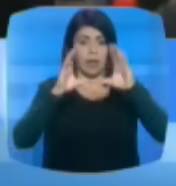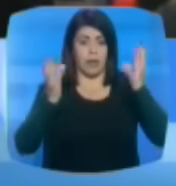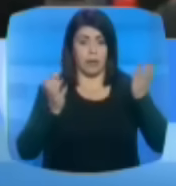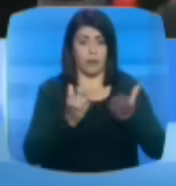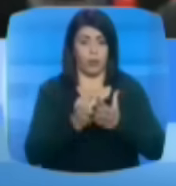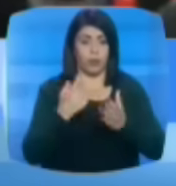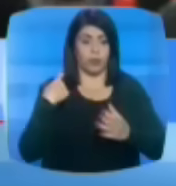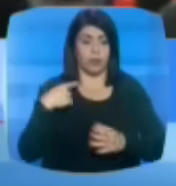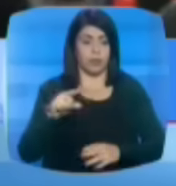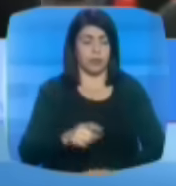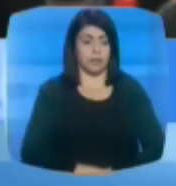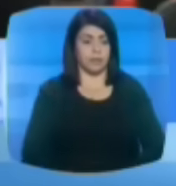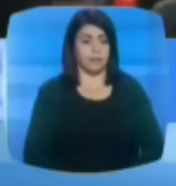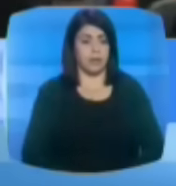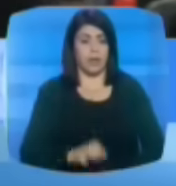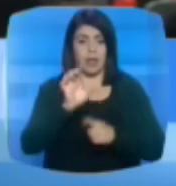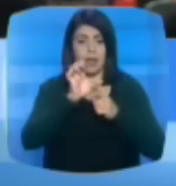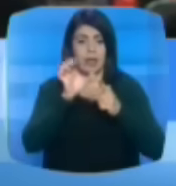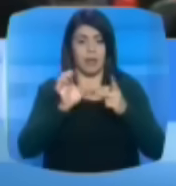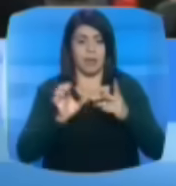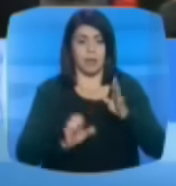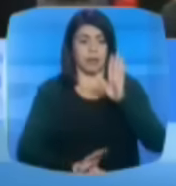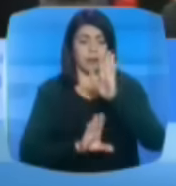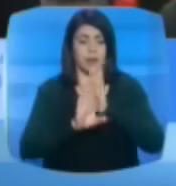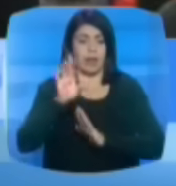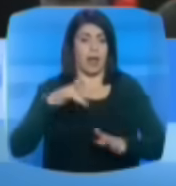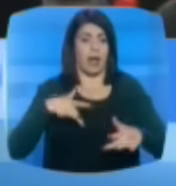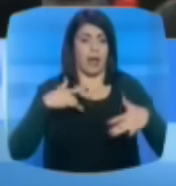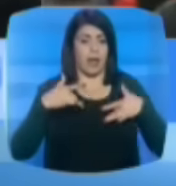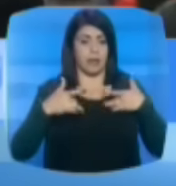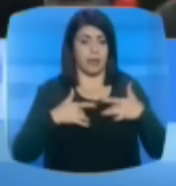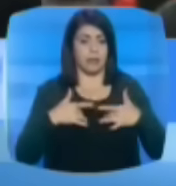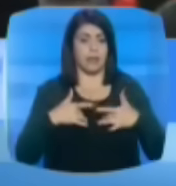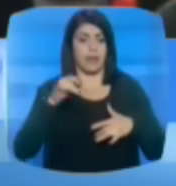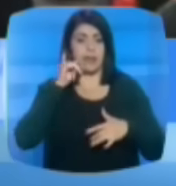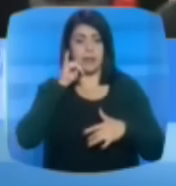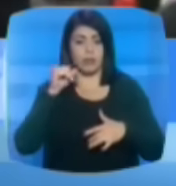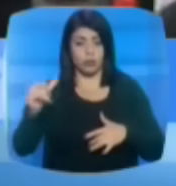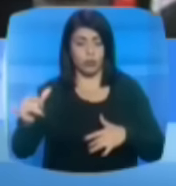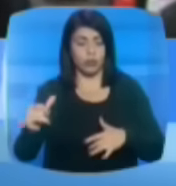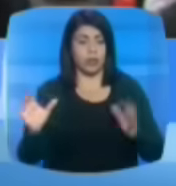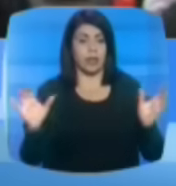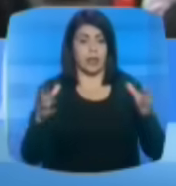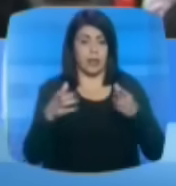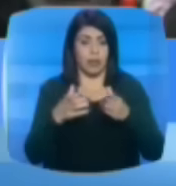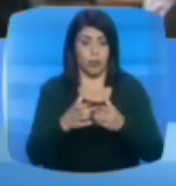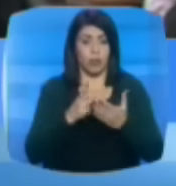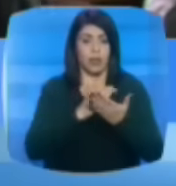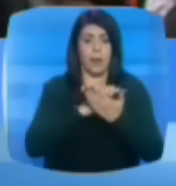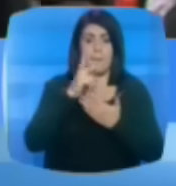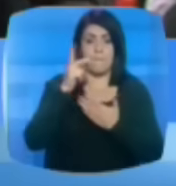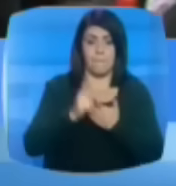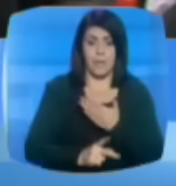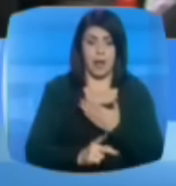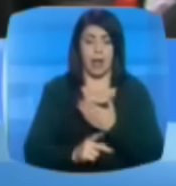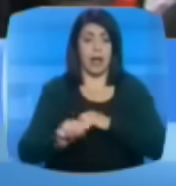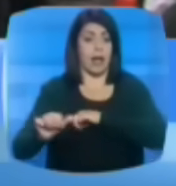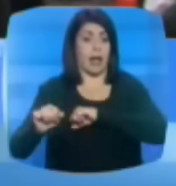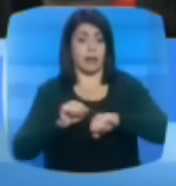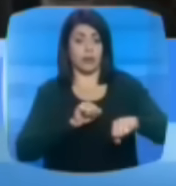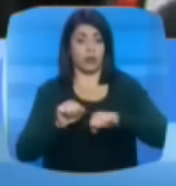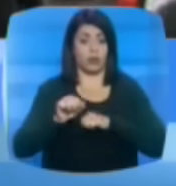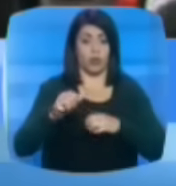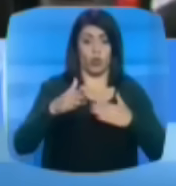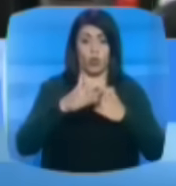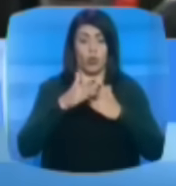tener elementos que desarrollen actividad, que denuncien, que reúnan, que planifiquen acciones